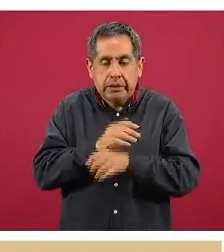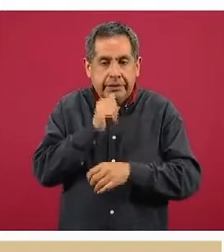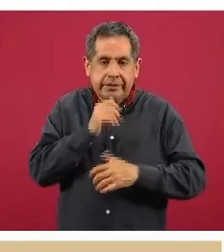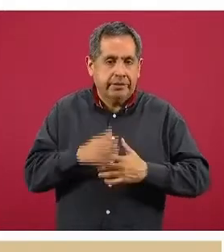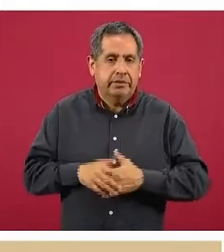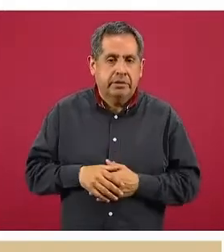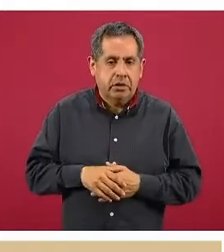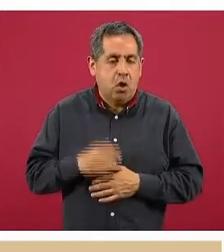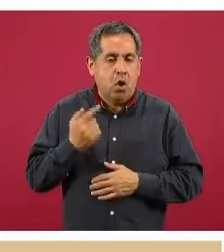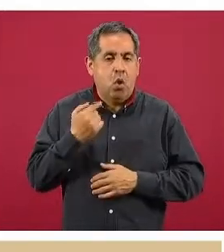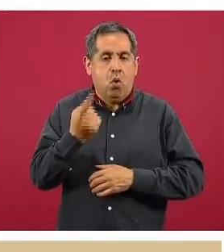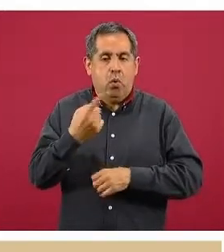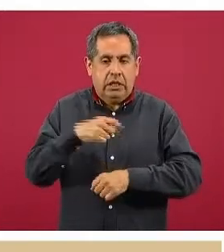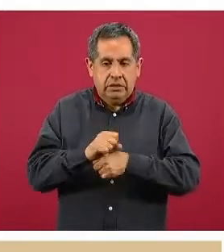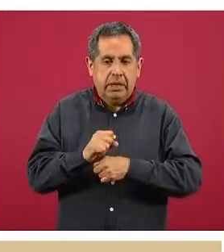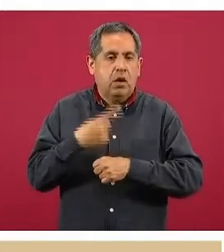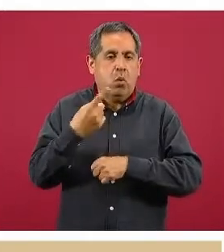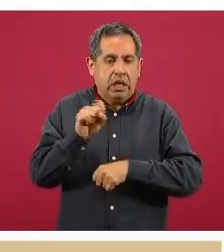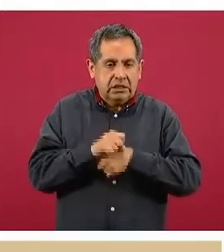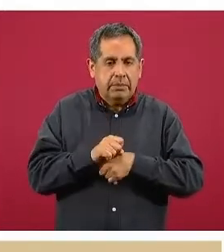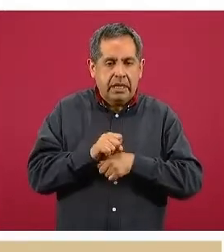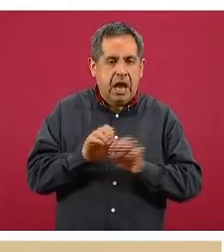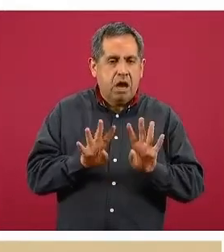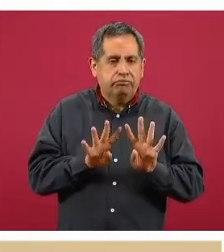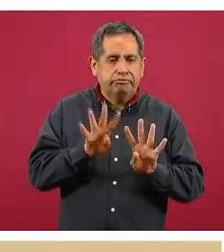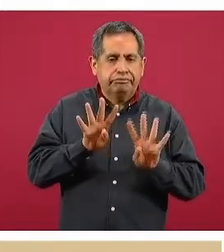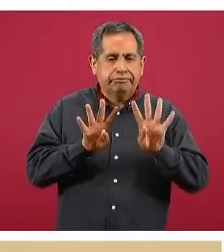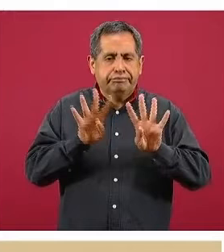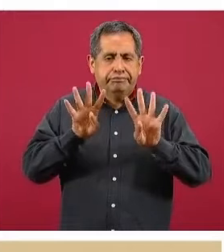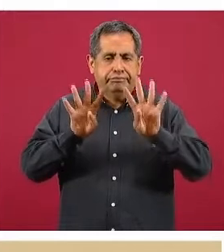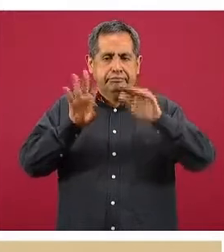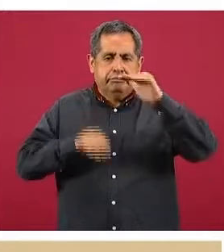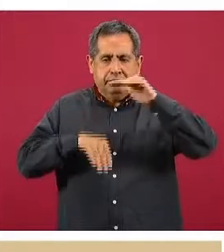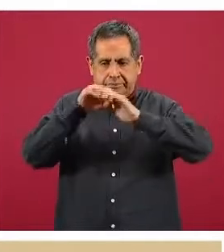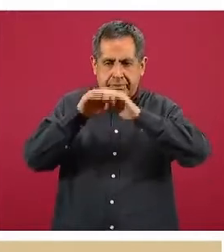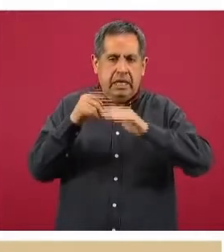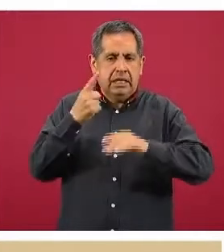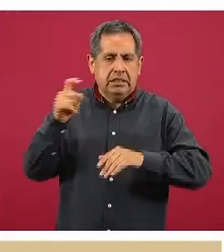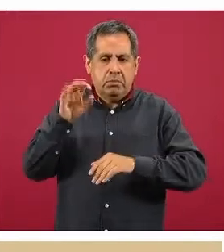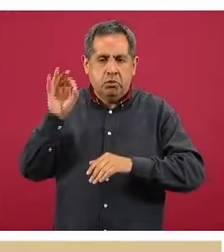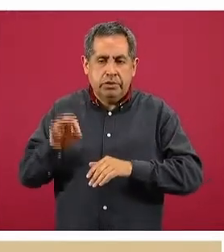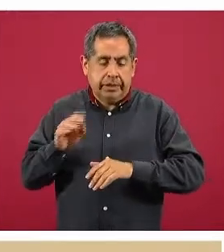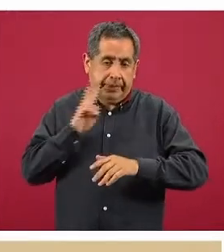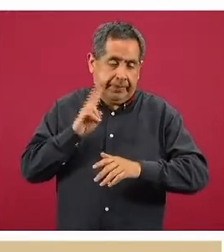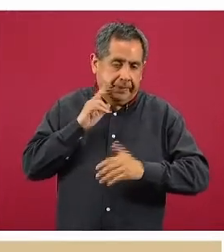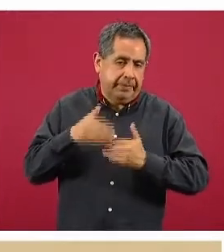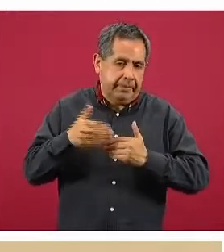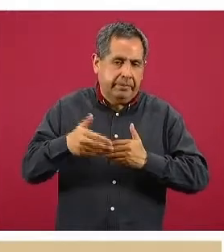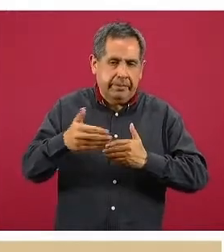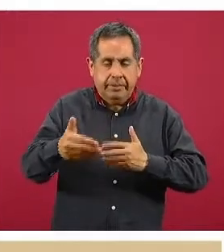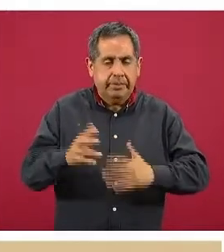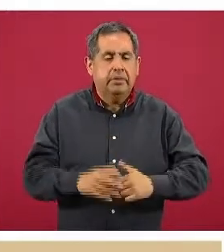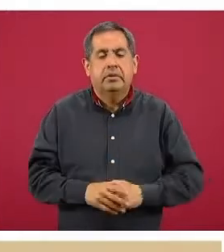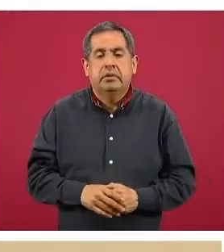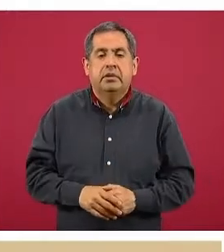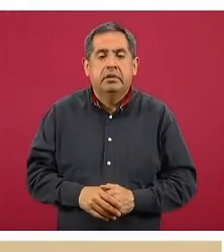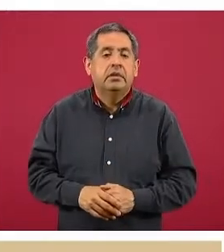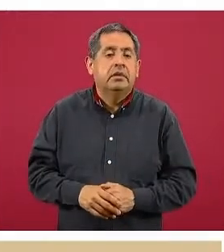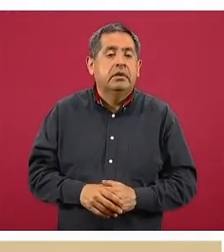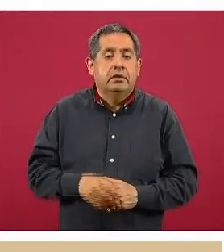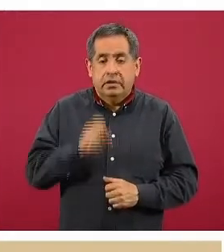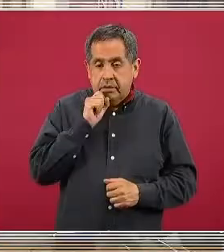medida que semana con semana vayan incrementando las acciones, pues lógicamente pueden tener avances importantes.